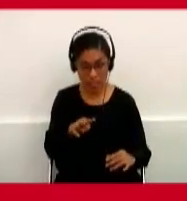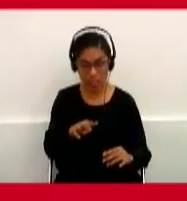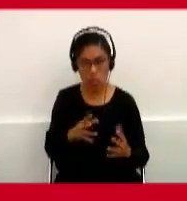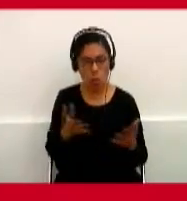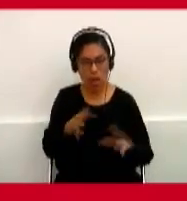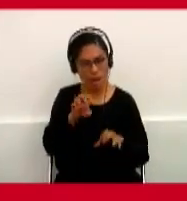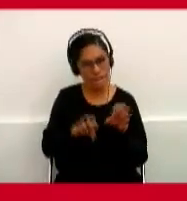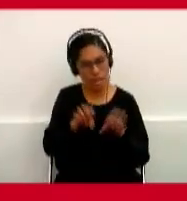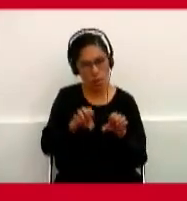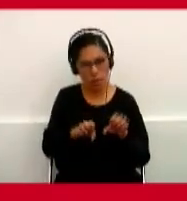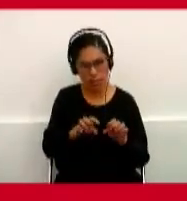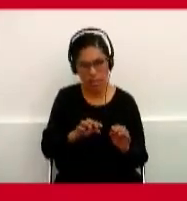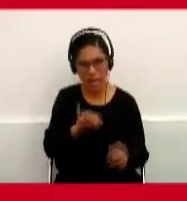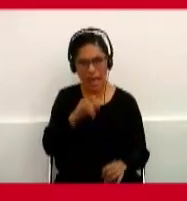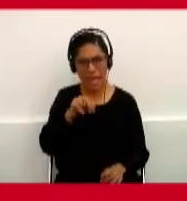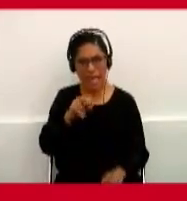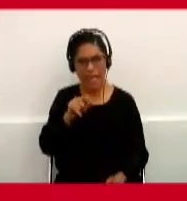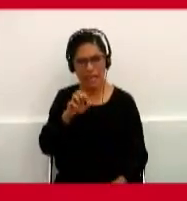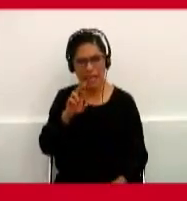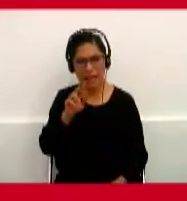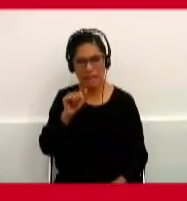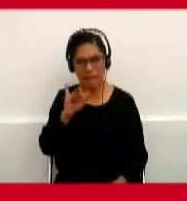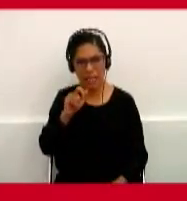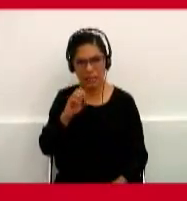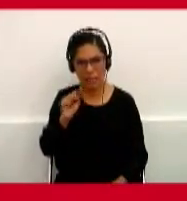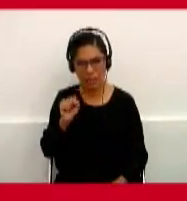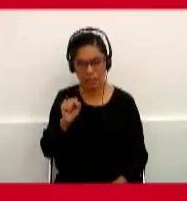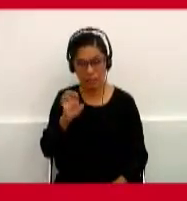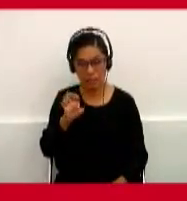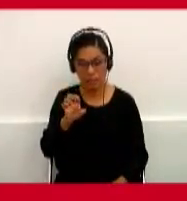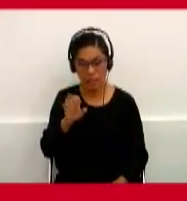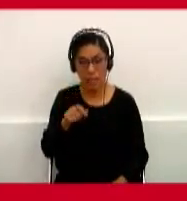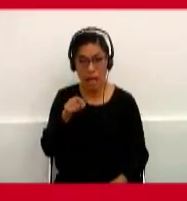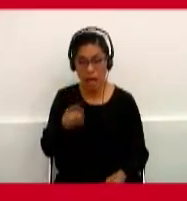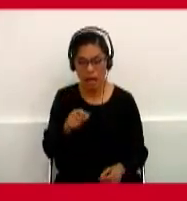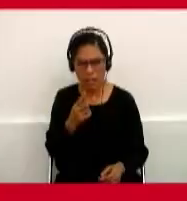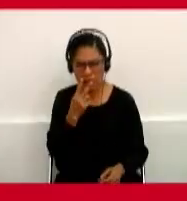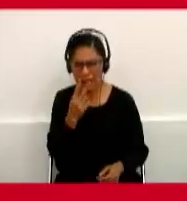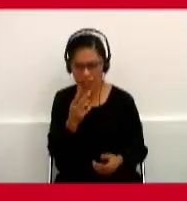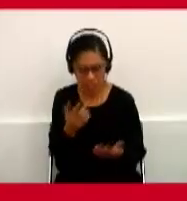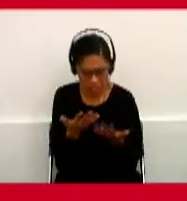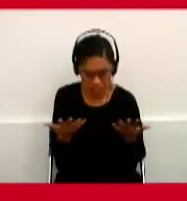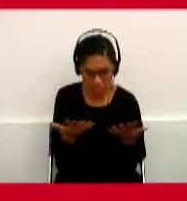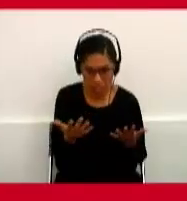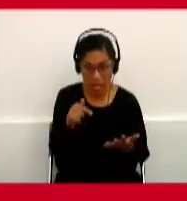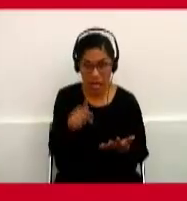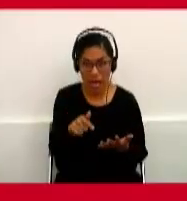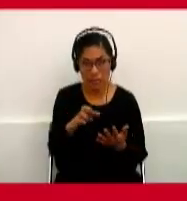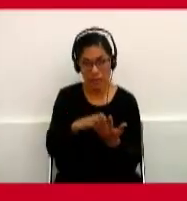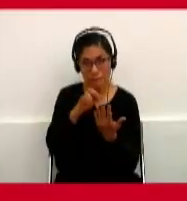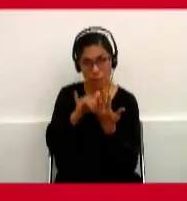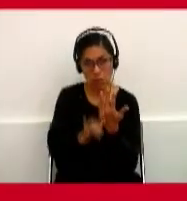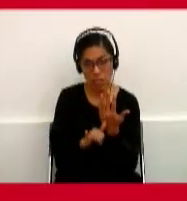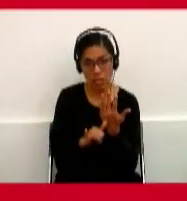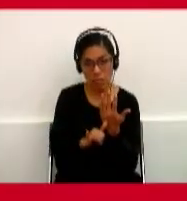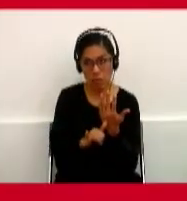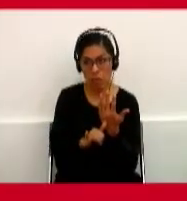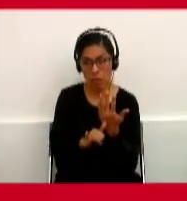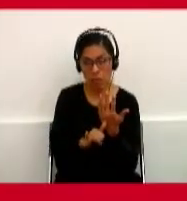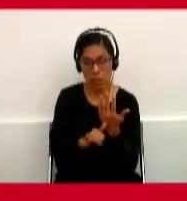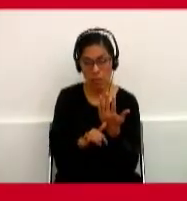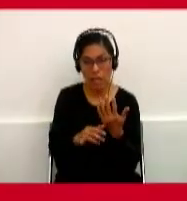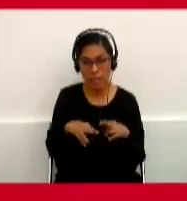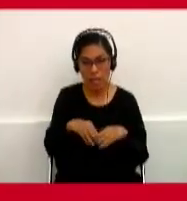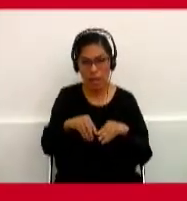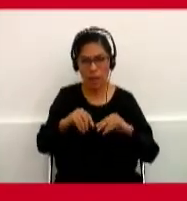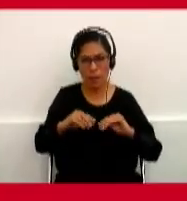es la interfase, ¿no? Pero en este caso, al menos en esta ocasión, nosotros tuvimos en este proyecto un material de